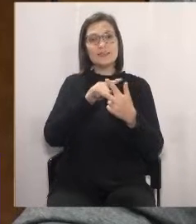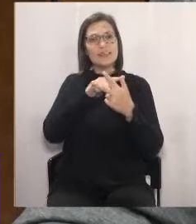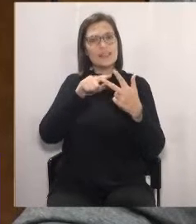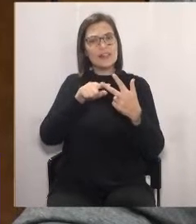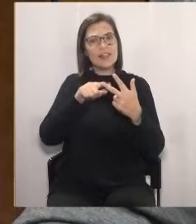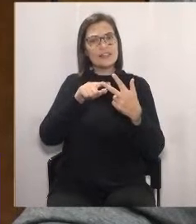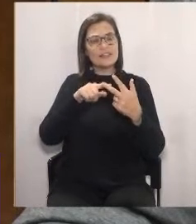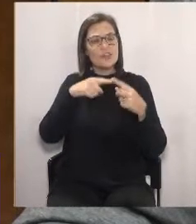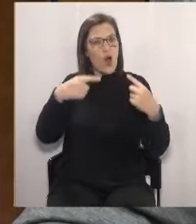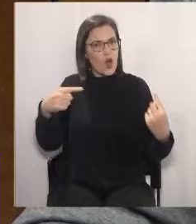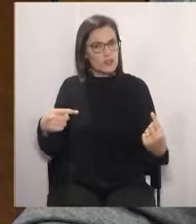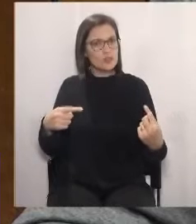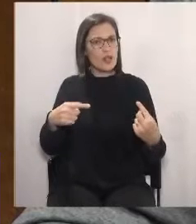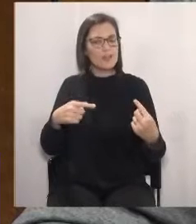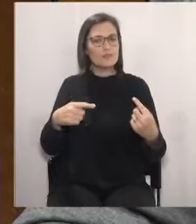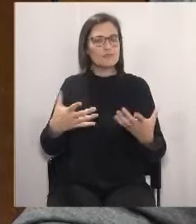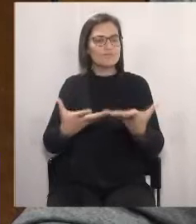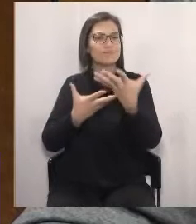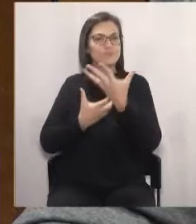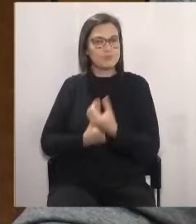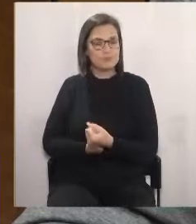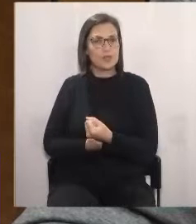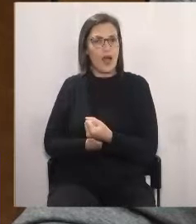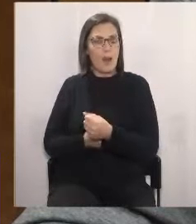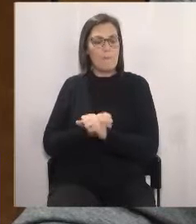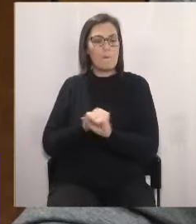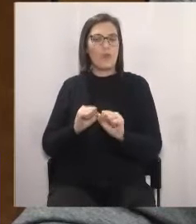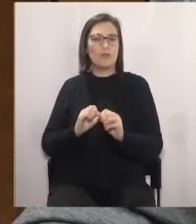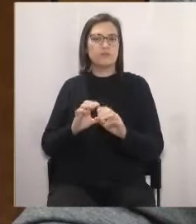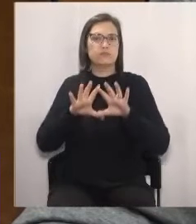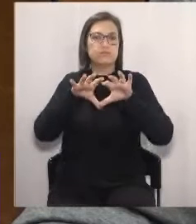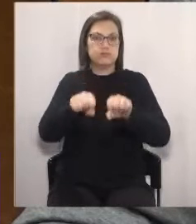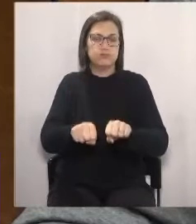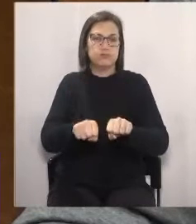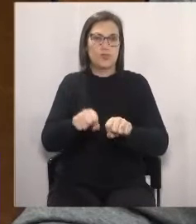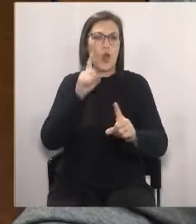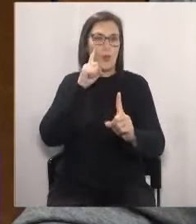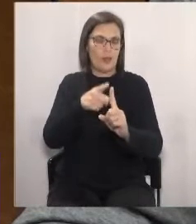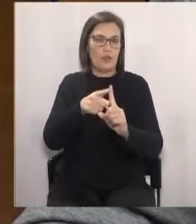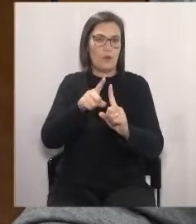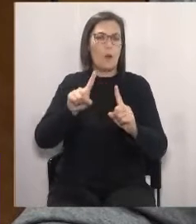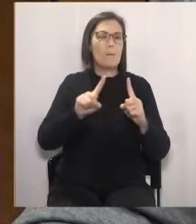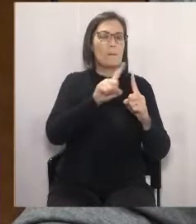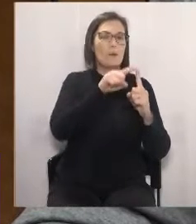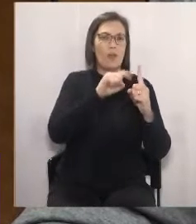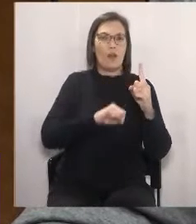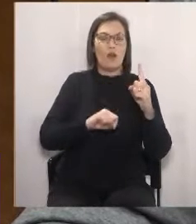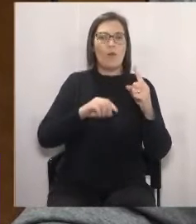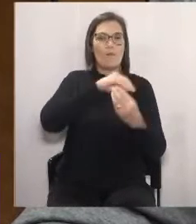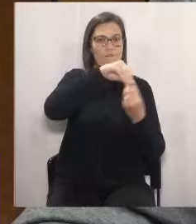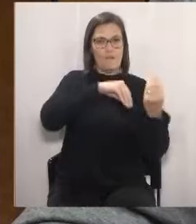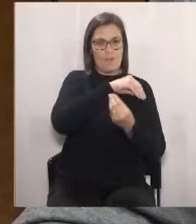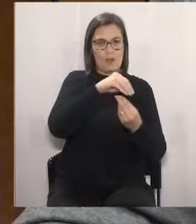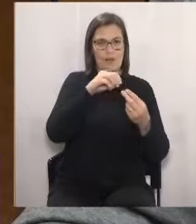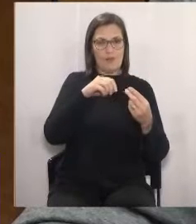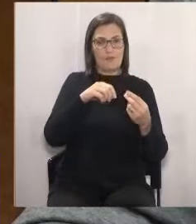tres cosas lo que me ayudaron a poder llegar a donde llegué y tener los objetivos. El primero fue mi familia, mis